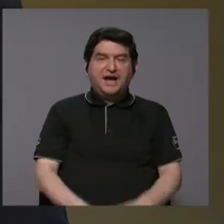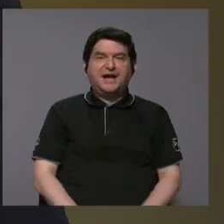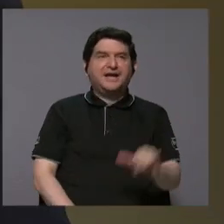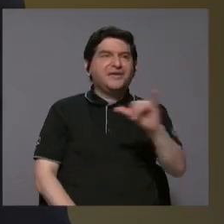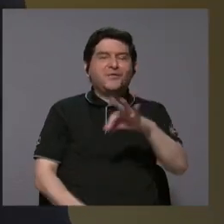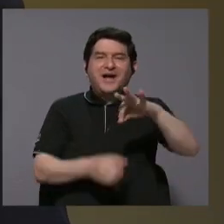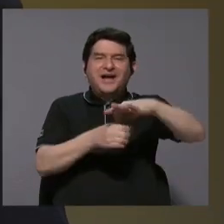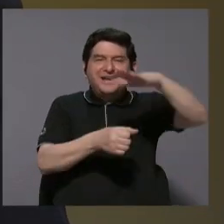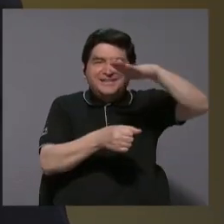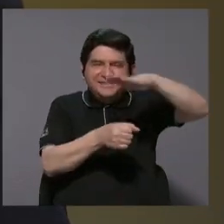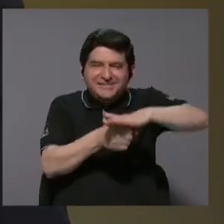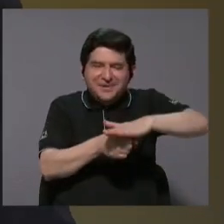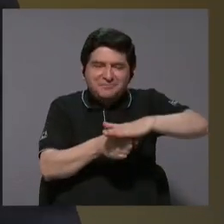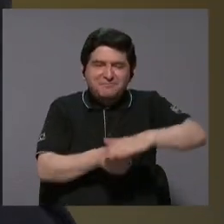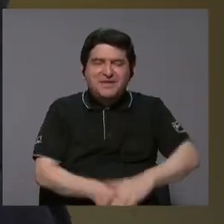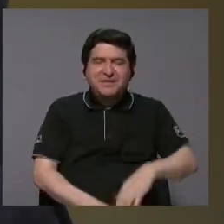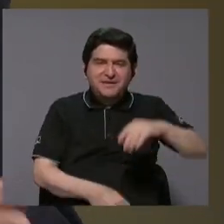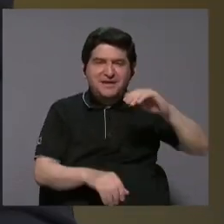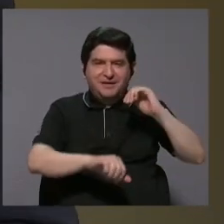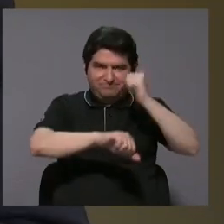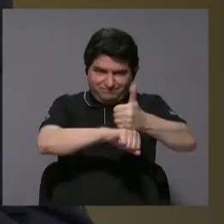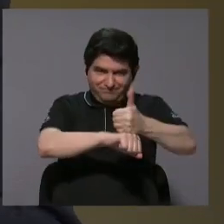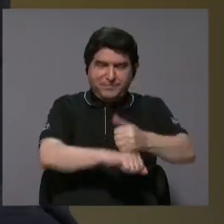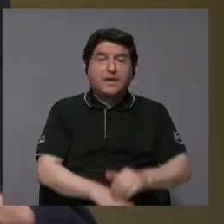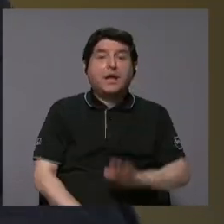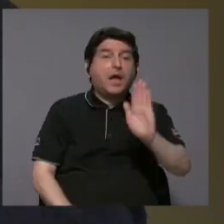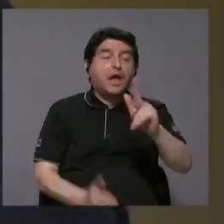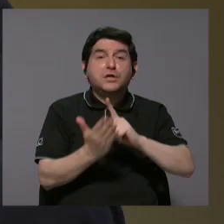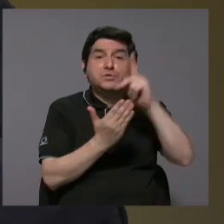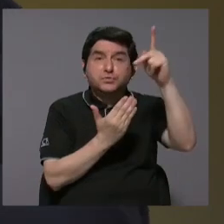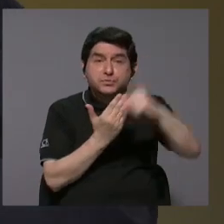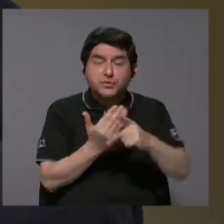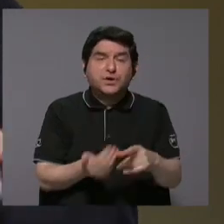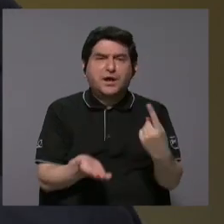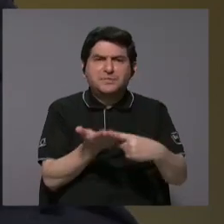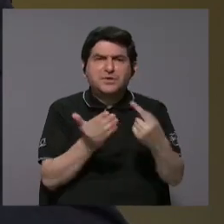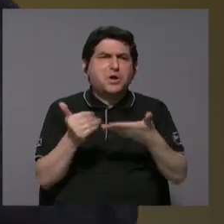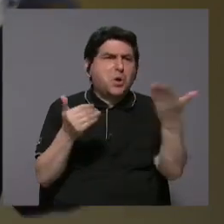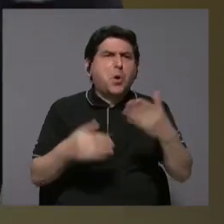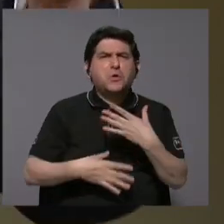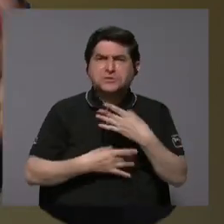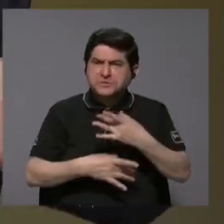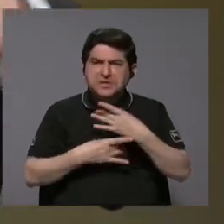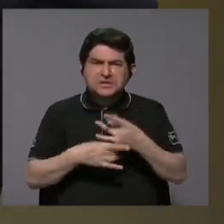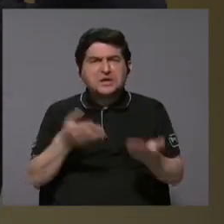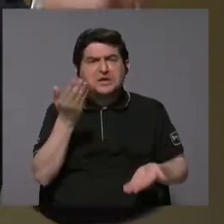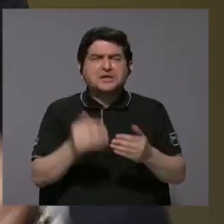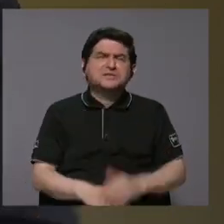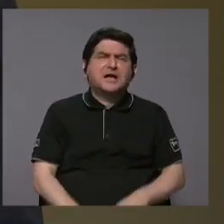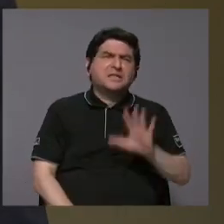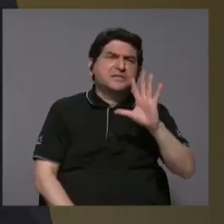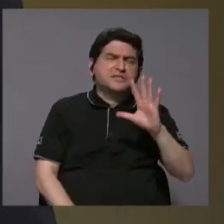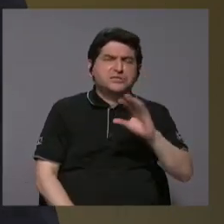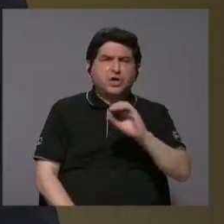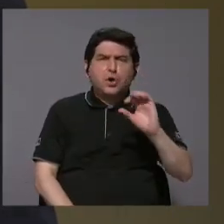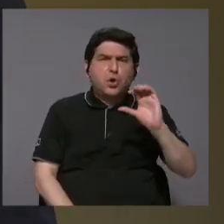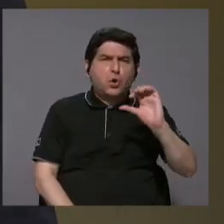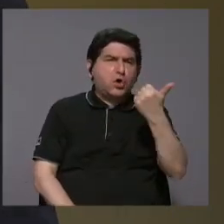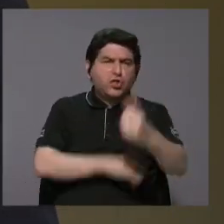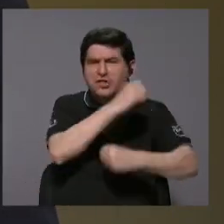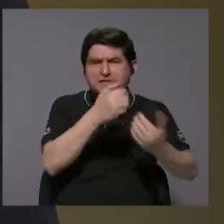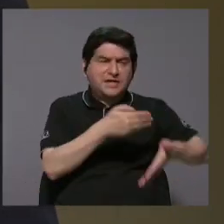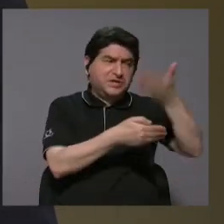semillas, inclusive en los programas suyos, ¿verdad?, que discutimos cosas curiosas tal vez hace 5 años, 10 años,